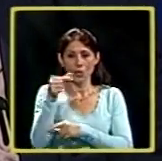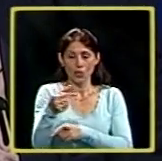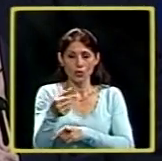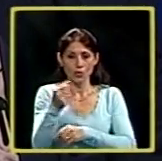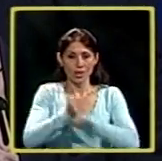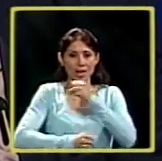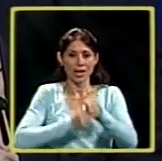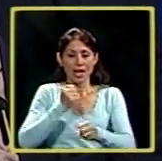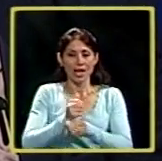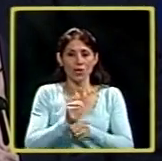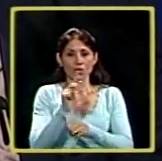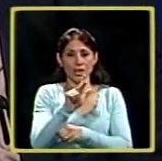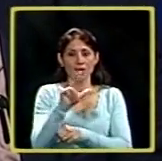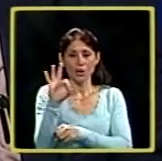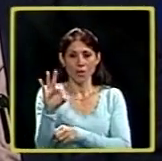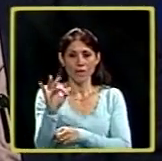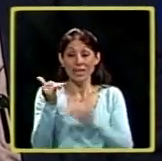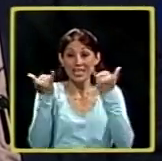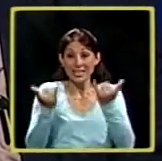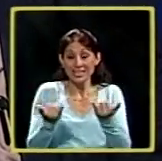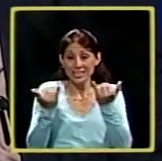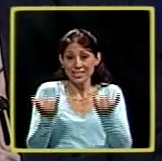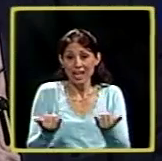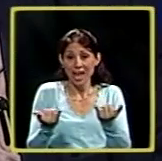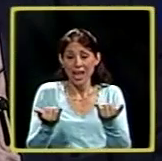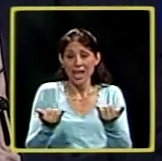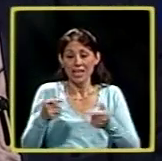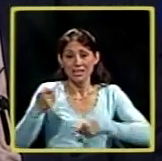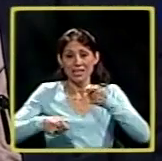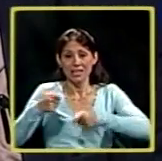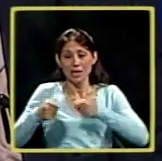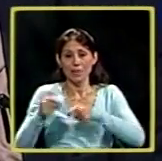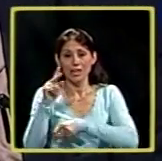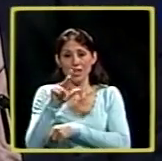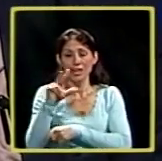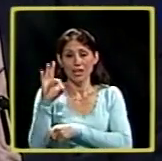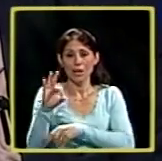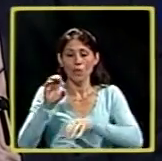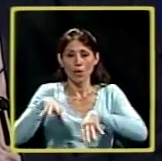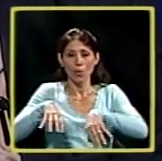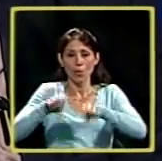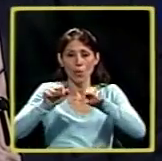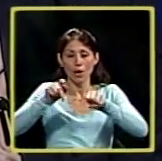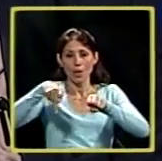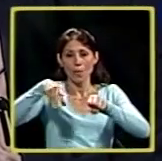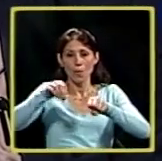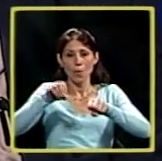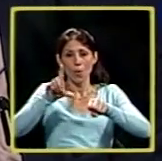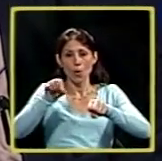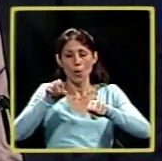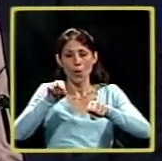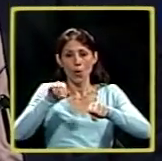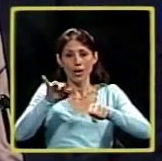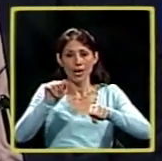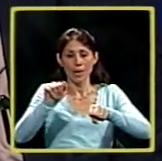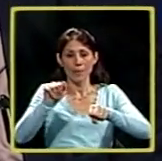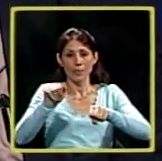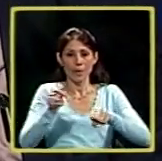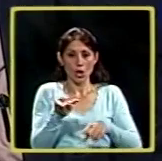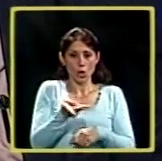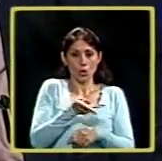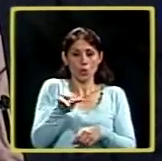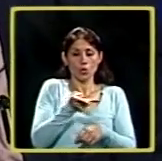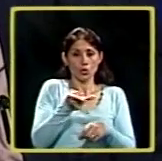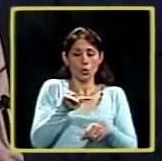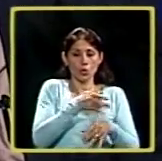produce la invasión de Polonia en septiembre del 39. Los ejércitos de los 2 bandos, llamémoslos